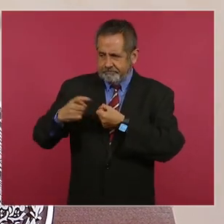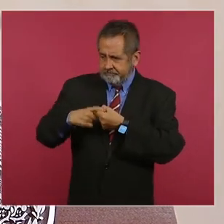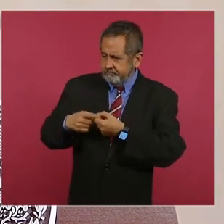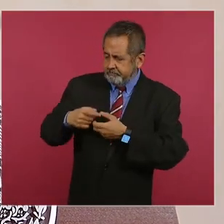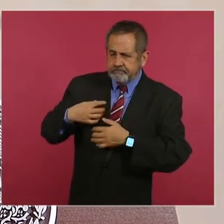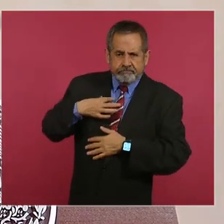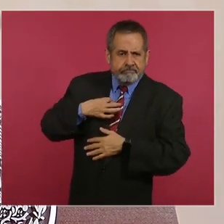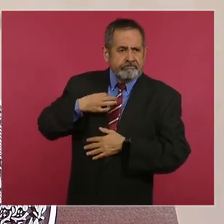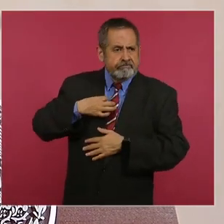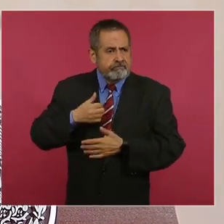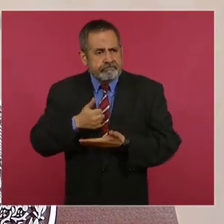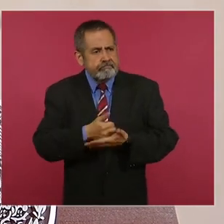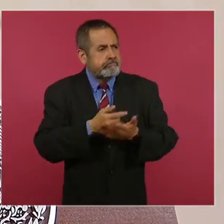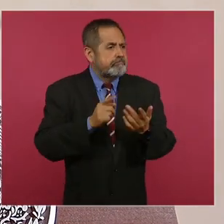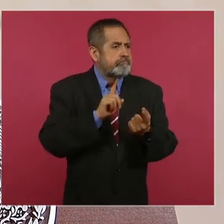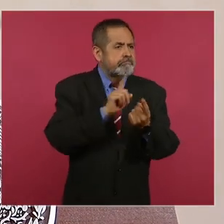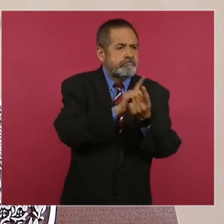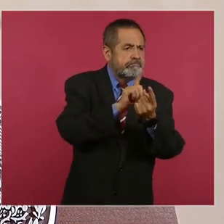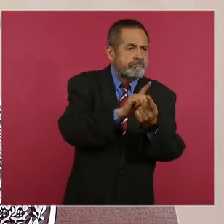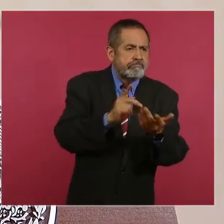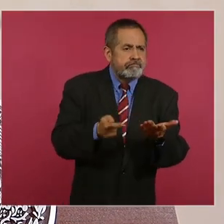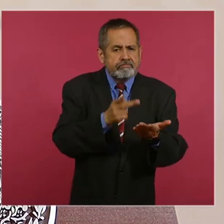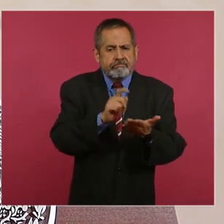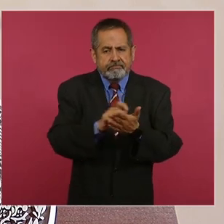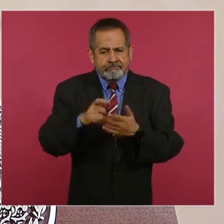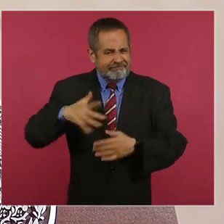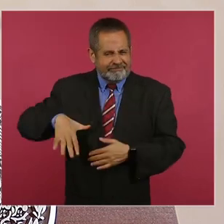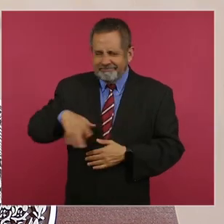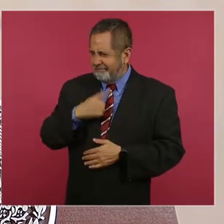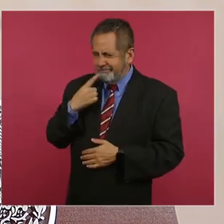lo que aquí mencionó Laura.